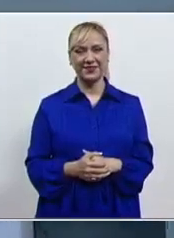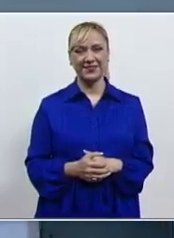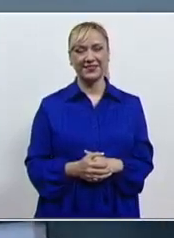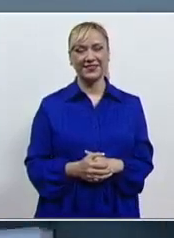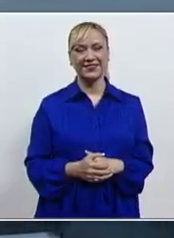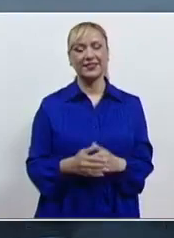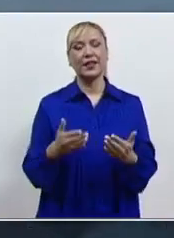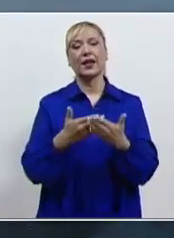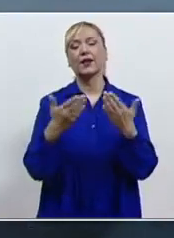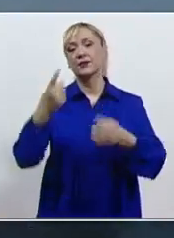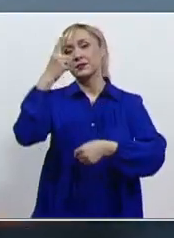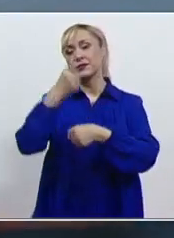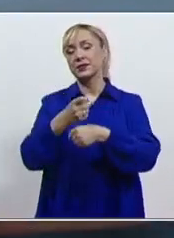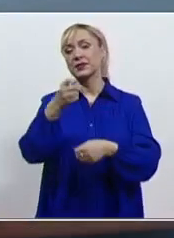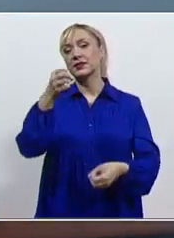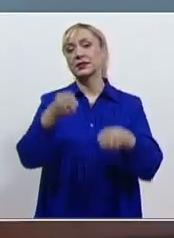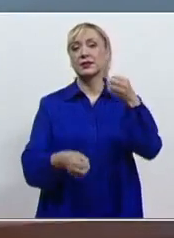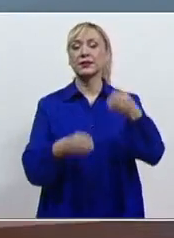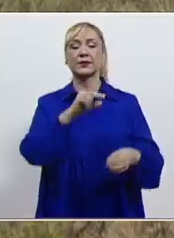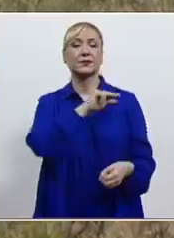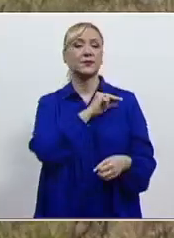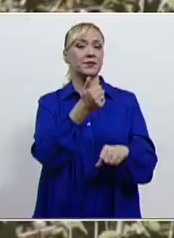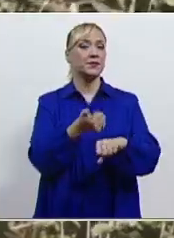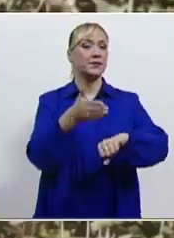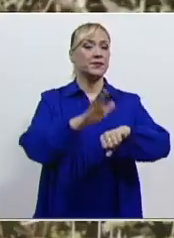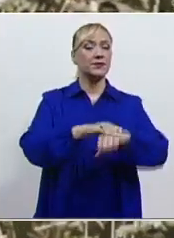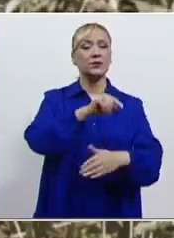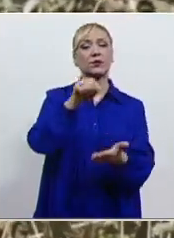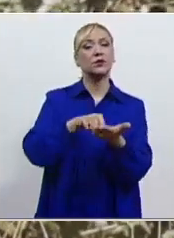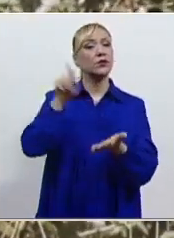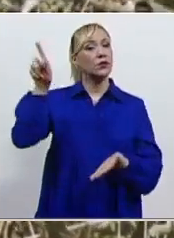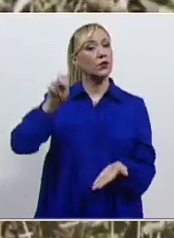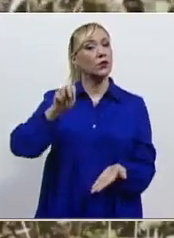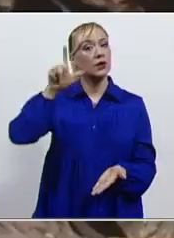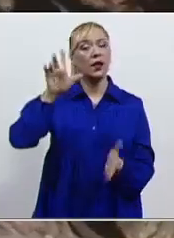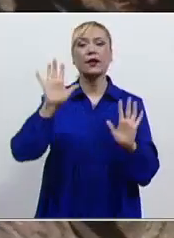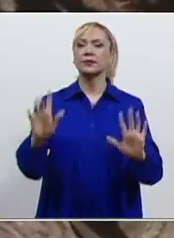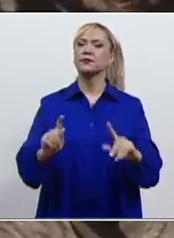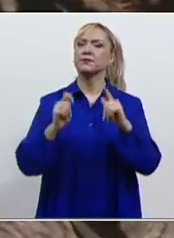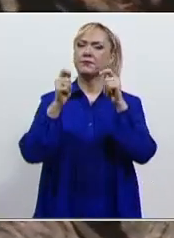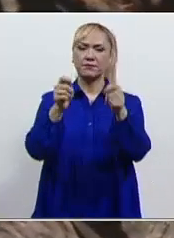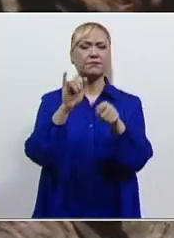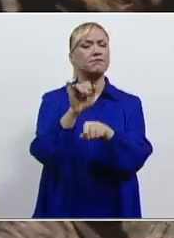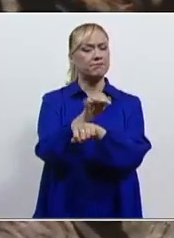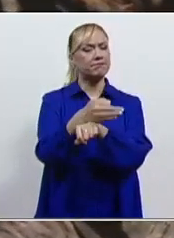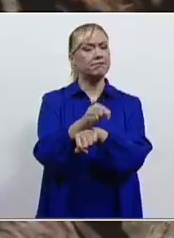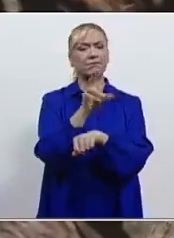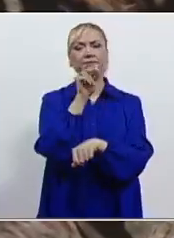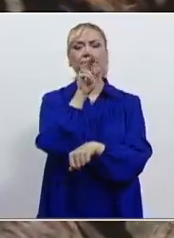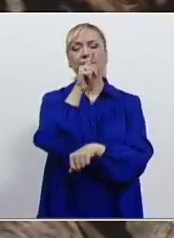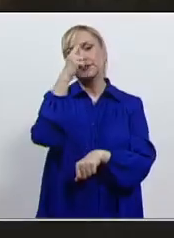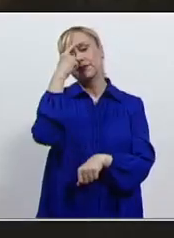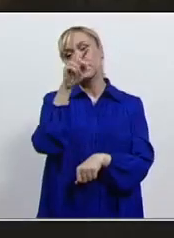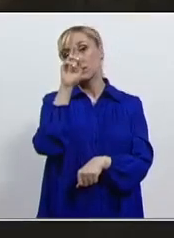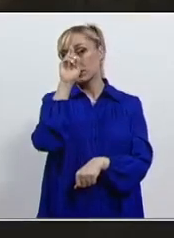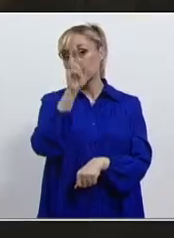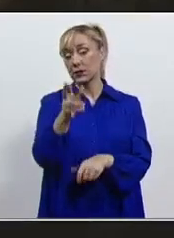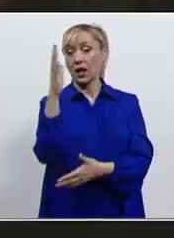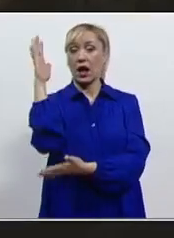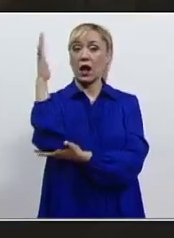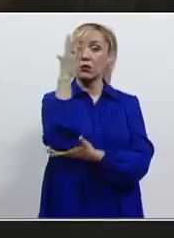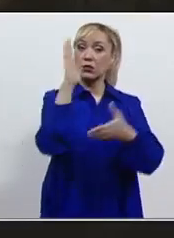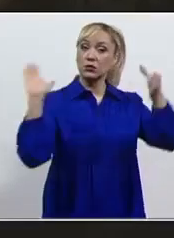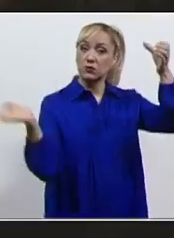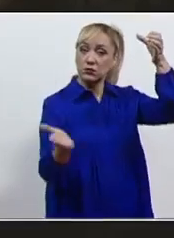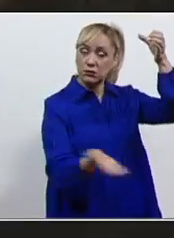El primer tribunal colegiado en materia administrativa con sede en Nuevo León concedió una suspensión provisional con el fin de prohibir la tala de árboles